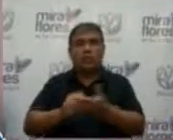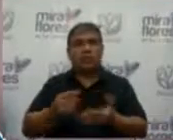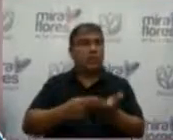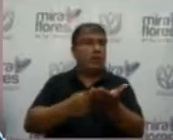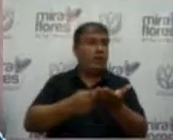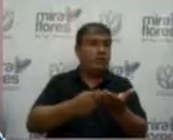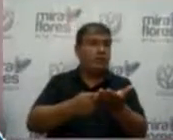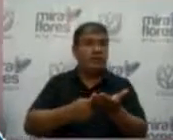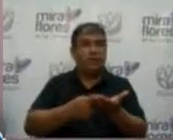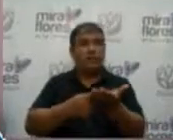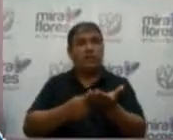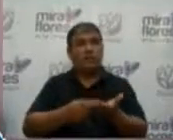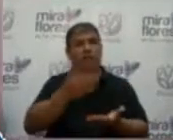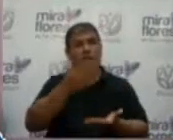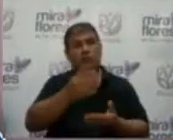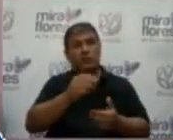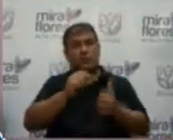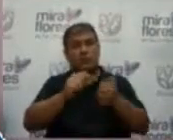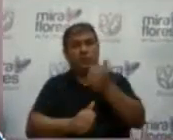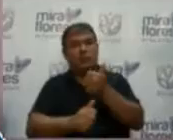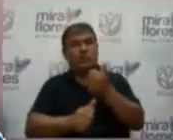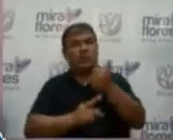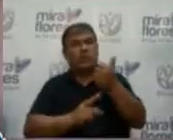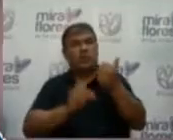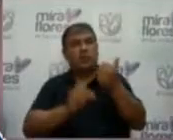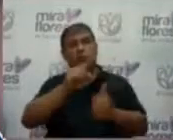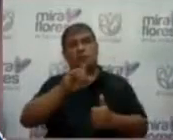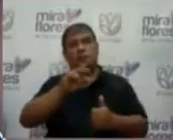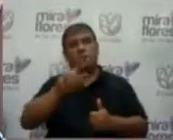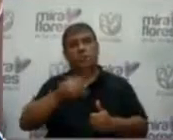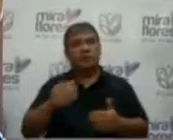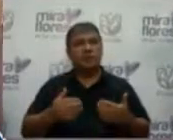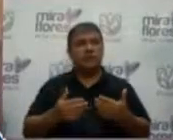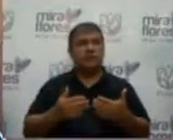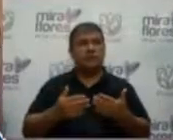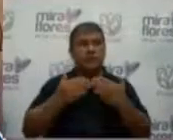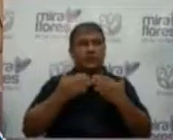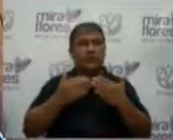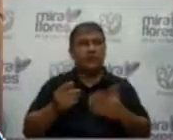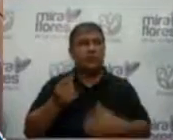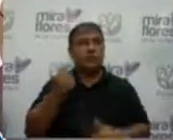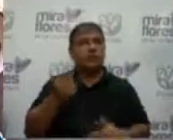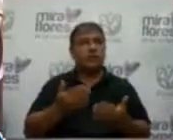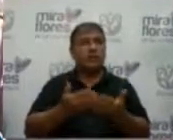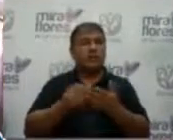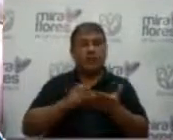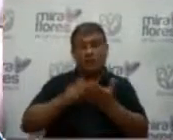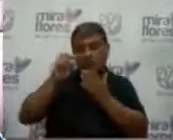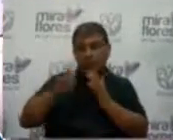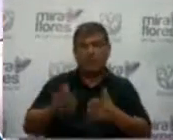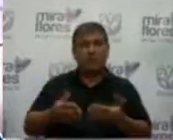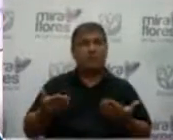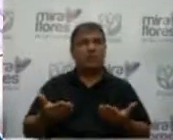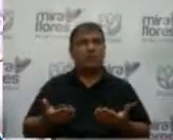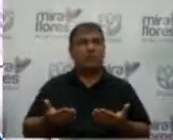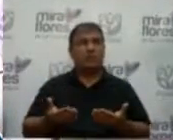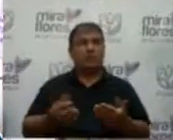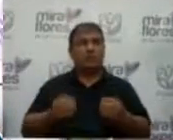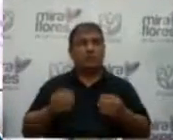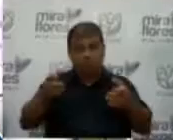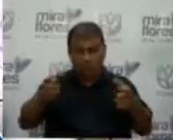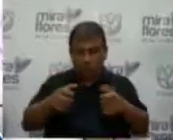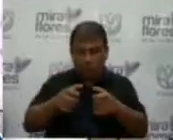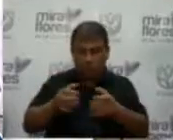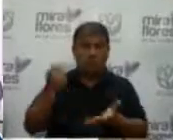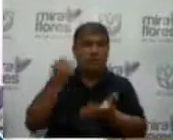debate, ofrezco el uso de la palabra, señor Sousa, tiene la misma. Gracias. No, simplemente este proyecto se vio en